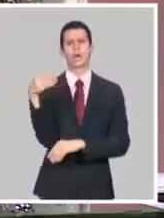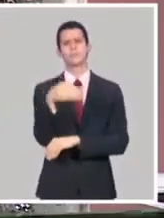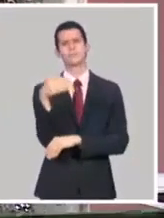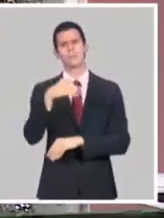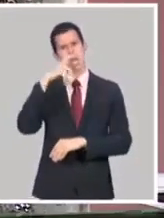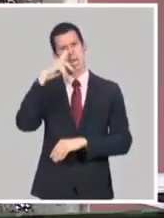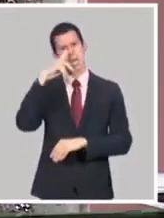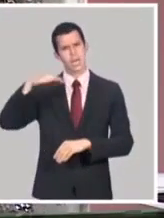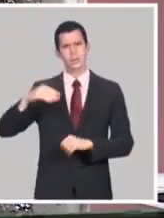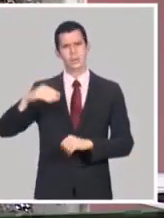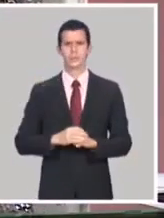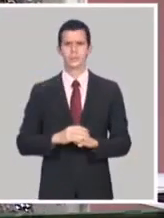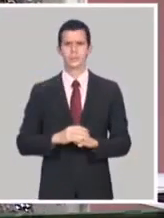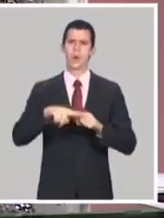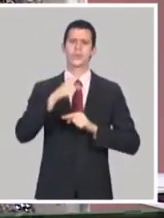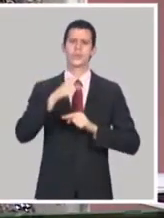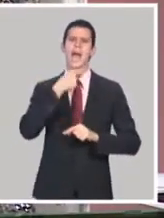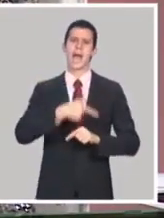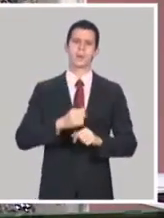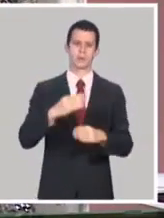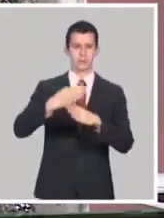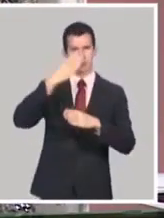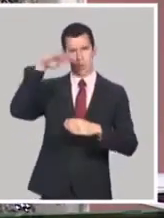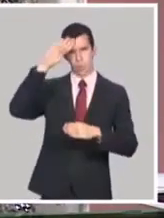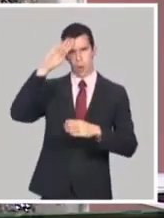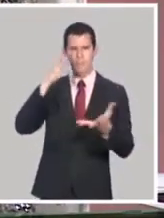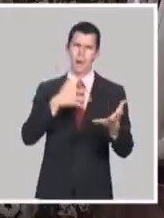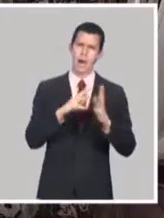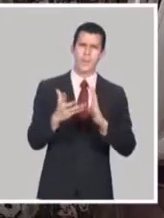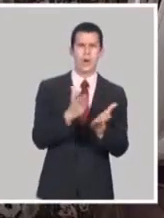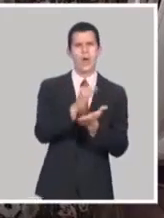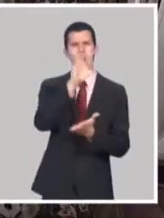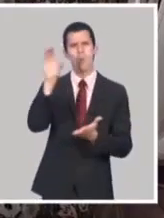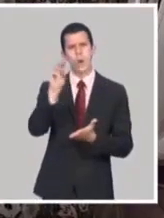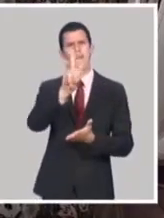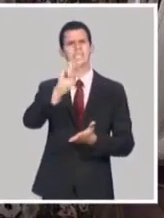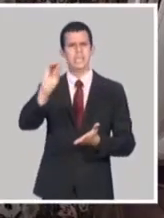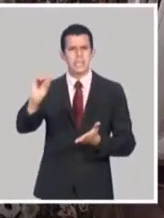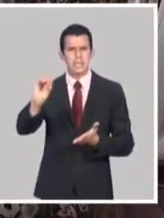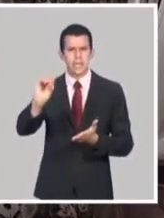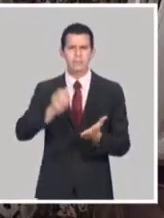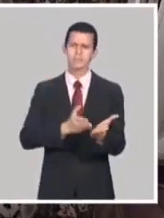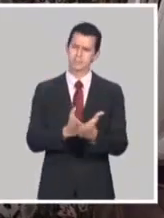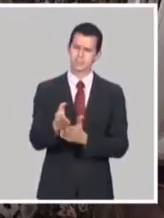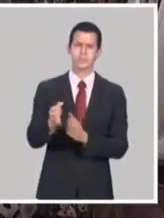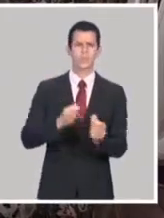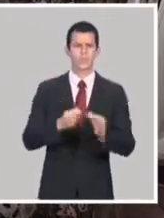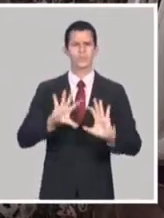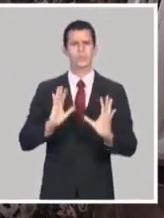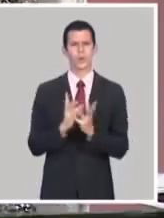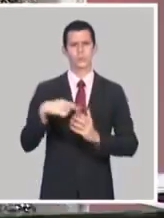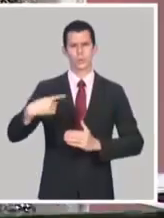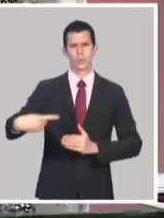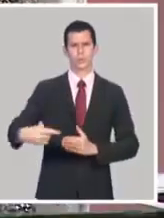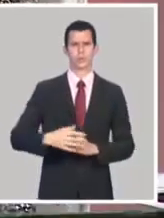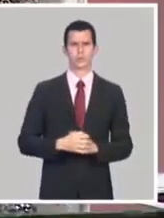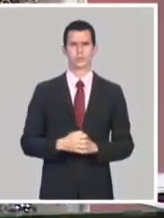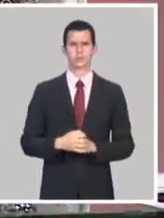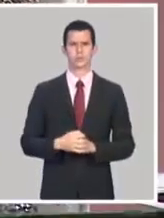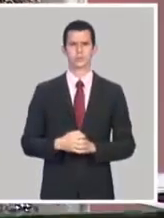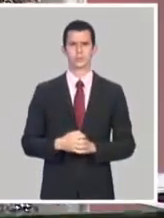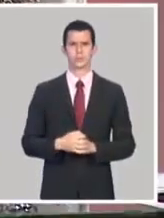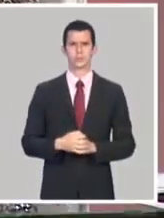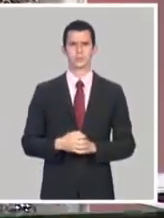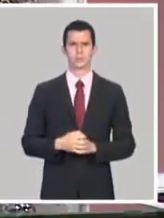cuba hemos mantenido funcionando más de 300 instituciones educacionales fundamentalmente de la educación primaria